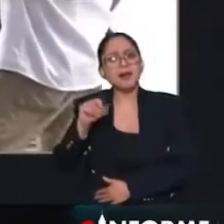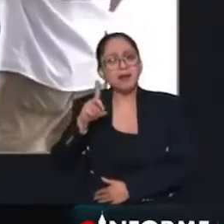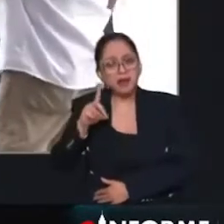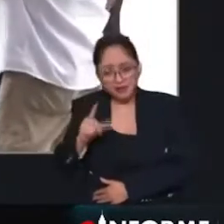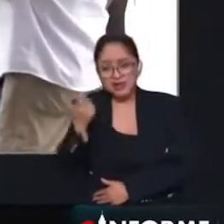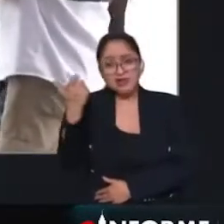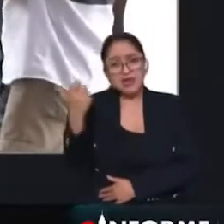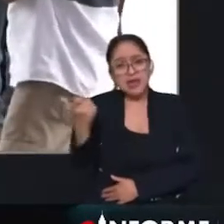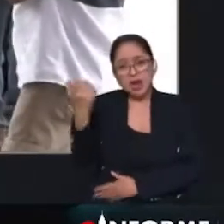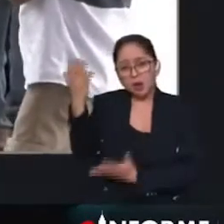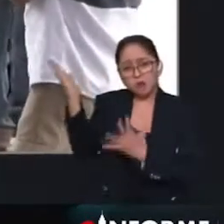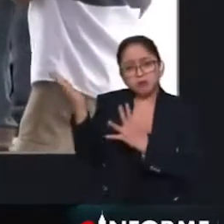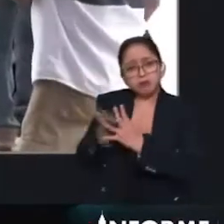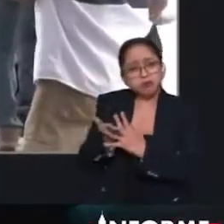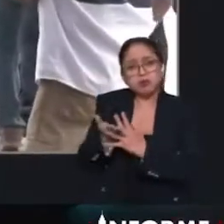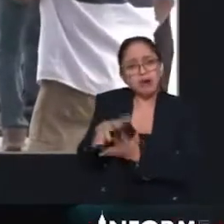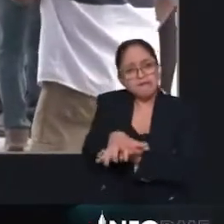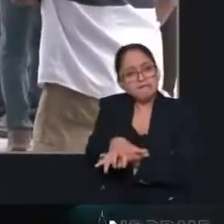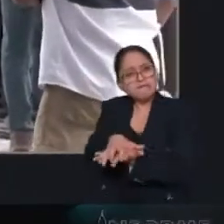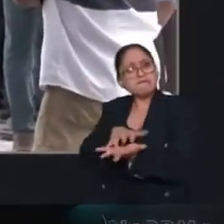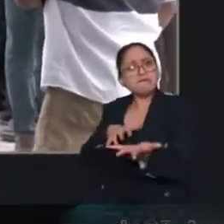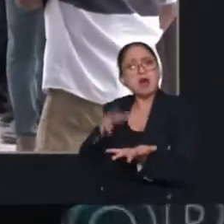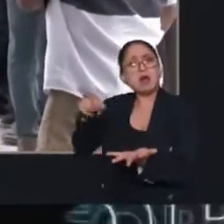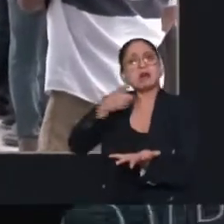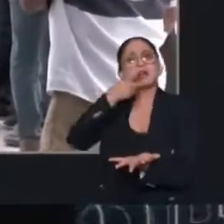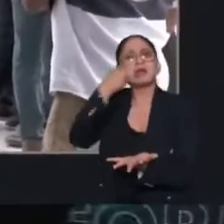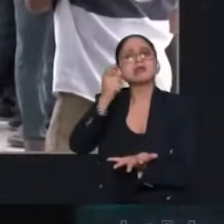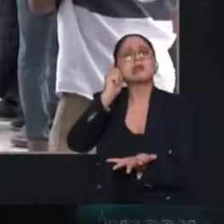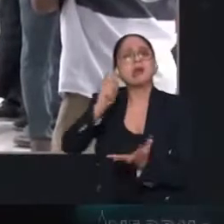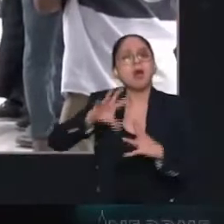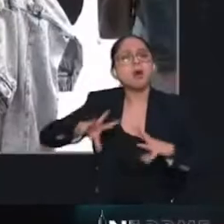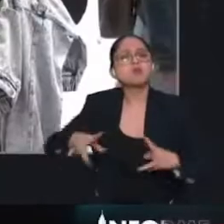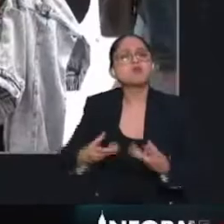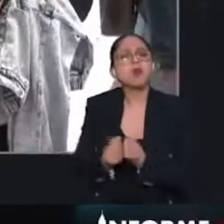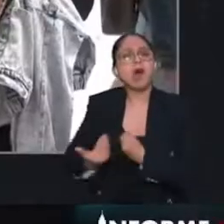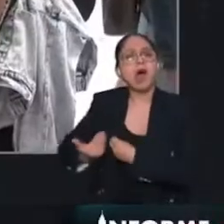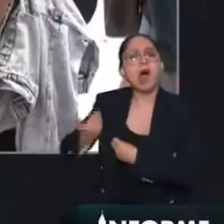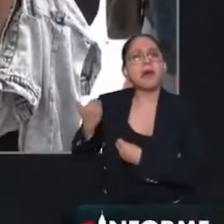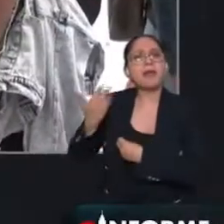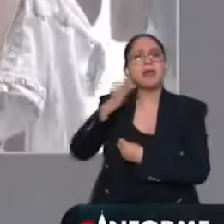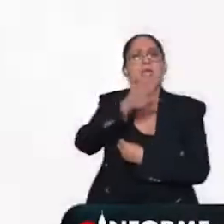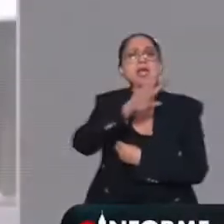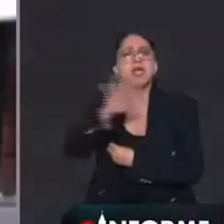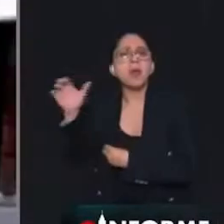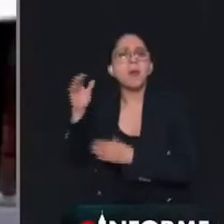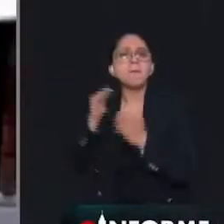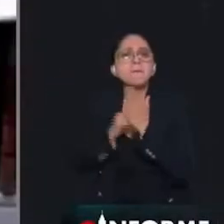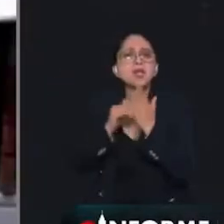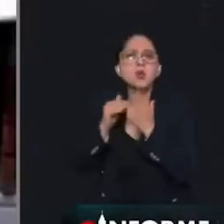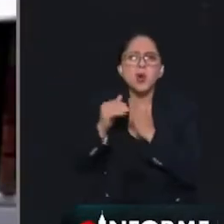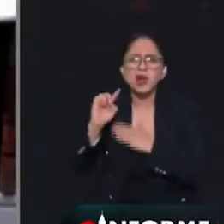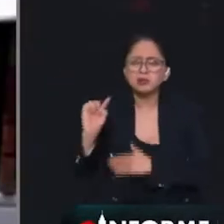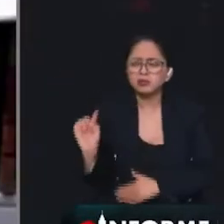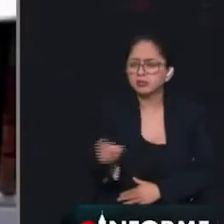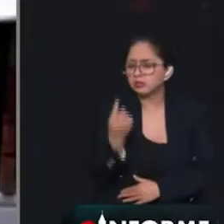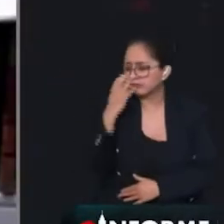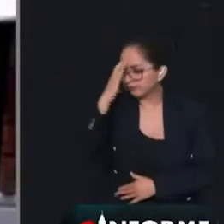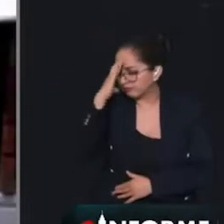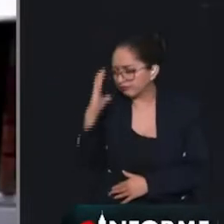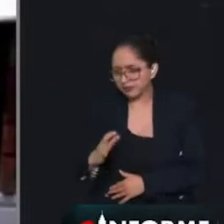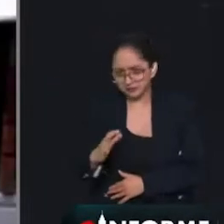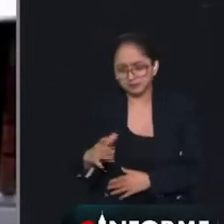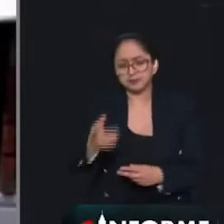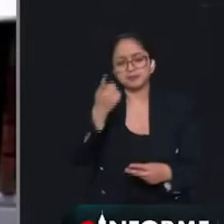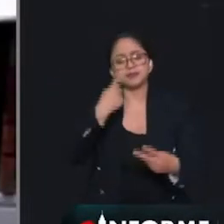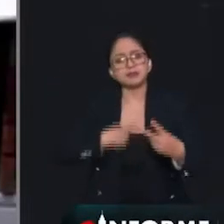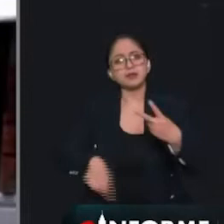que no era poca cosa, según Miguel de la Madrid eran 500 millones de dólares, ¿no? Es una brutalidad. Y luego tenemos el caso de Ernesto